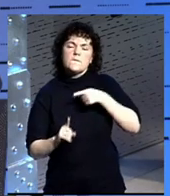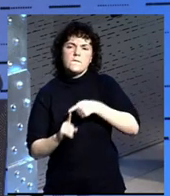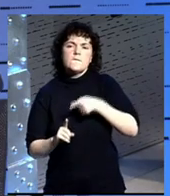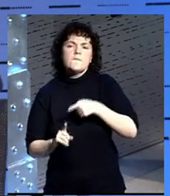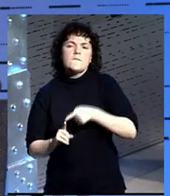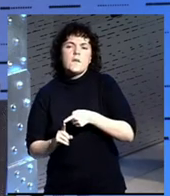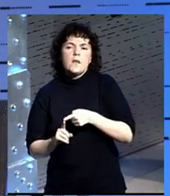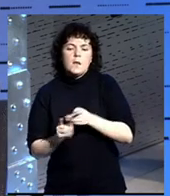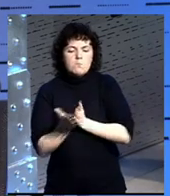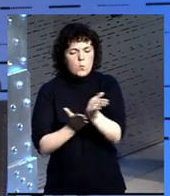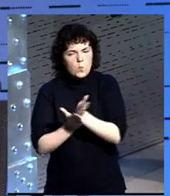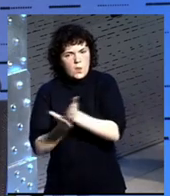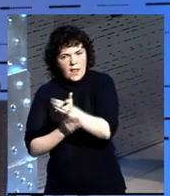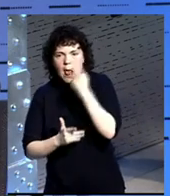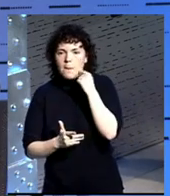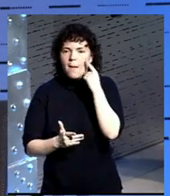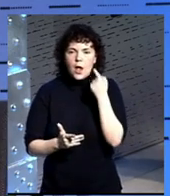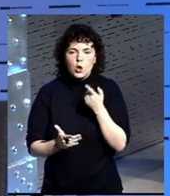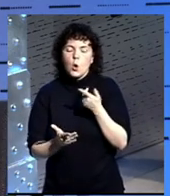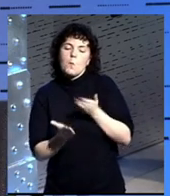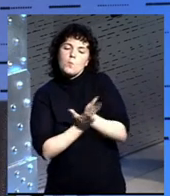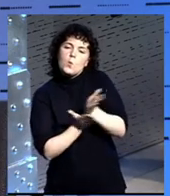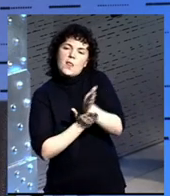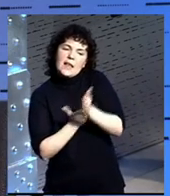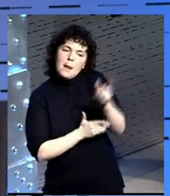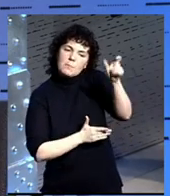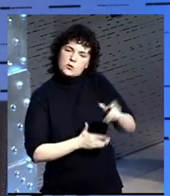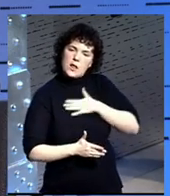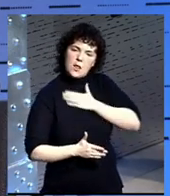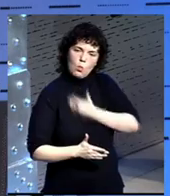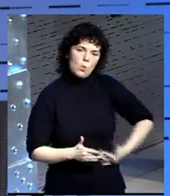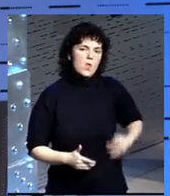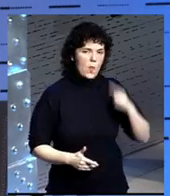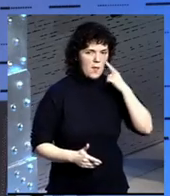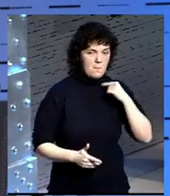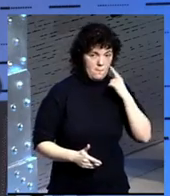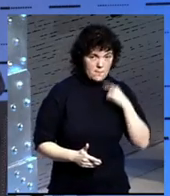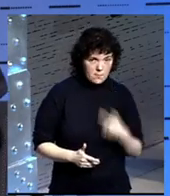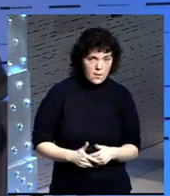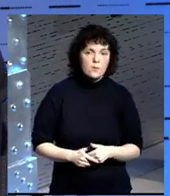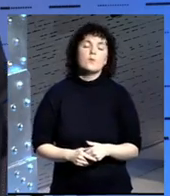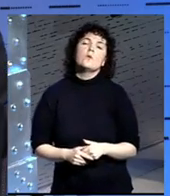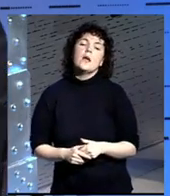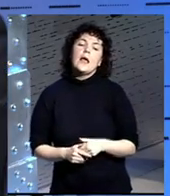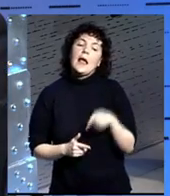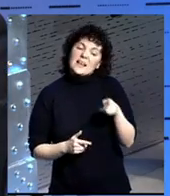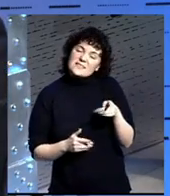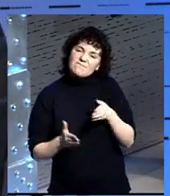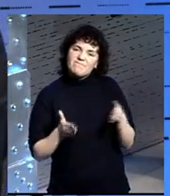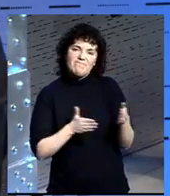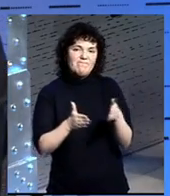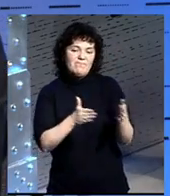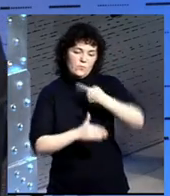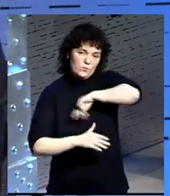sea multicanal no sea el banco, sino que sea el bancario o el banquero. Y ese es el camino que ya